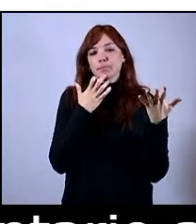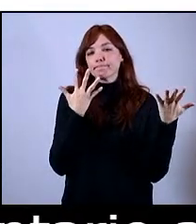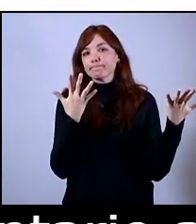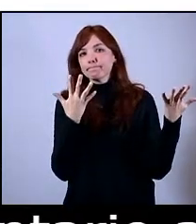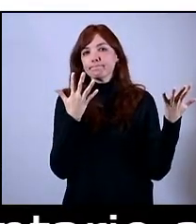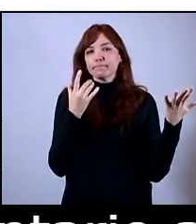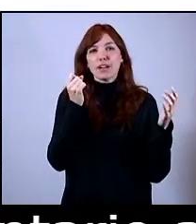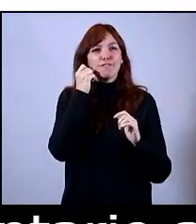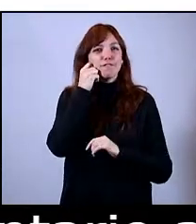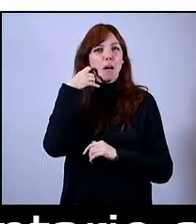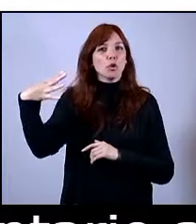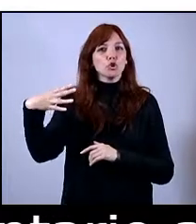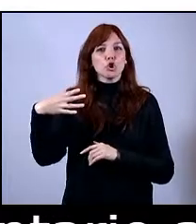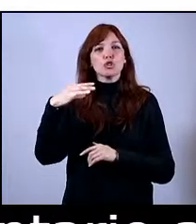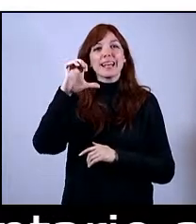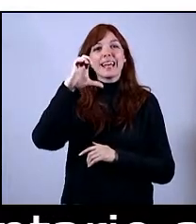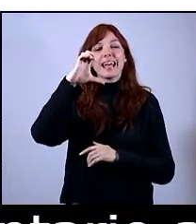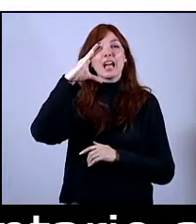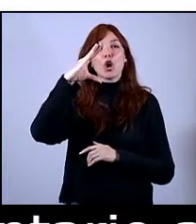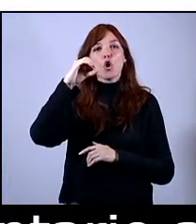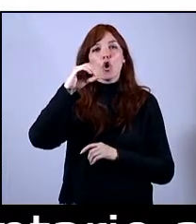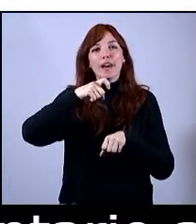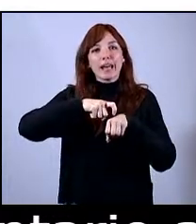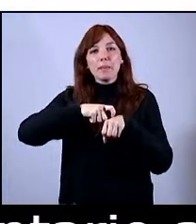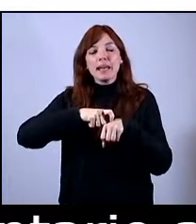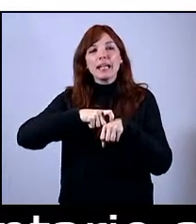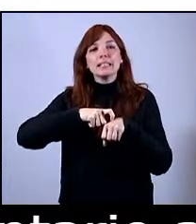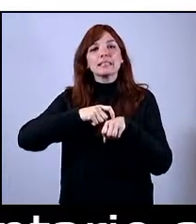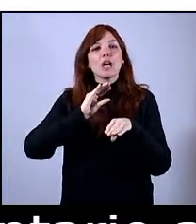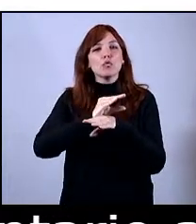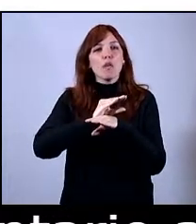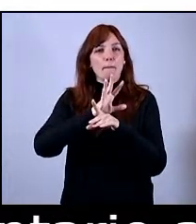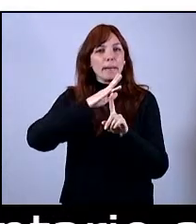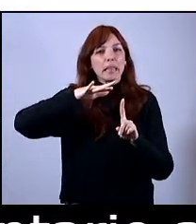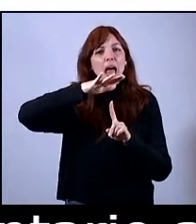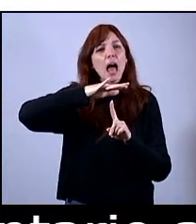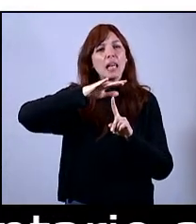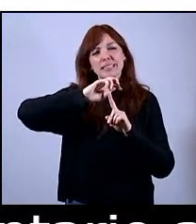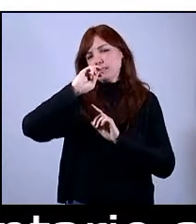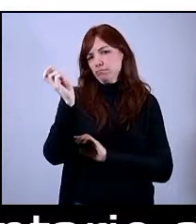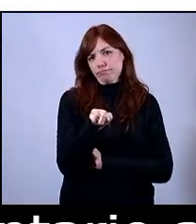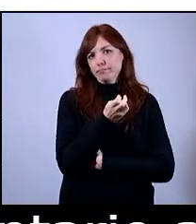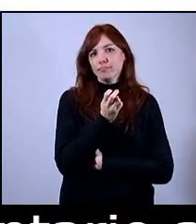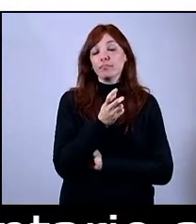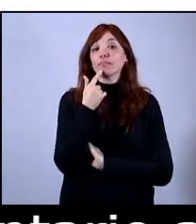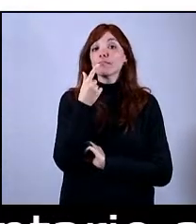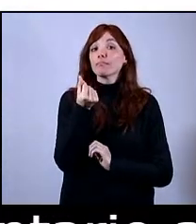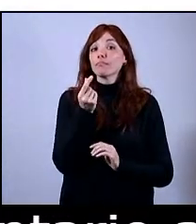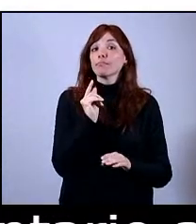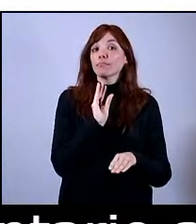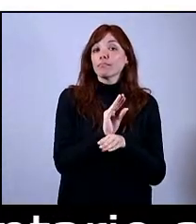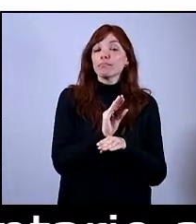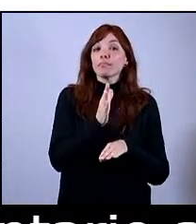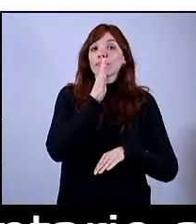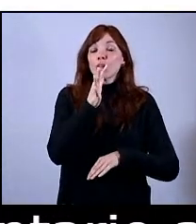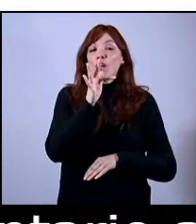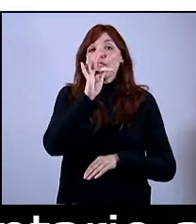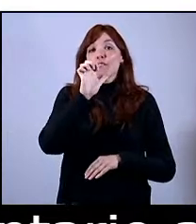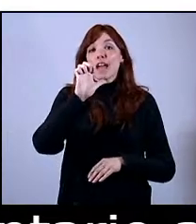los famosos ecoregímenes, las ayudas agroambientales. Es decir, son ayudas tanto financiadas por el